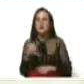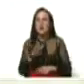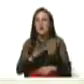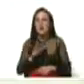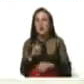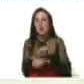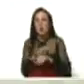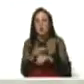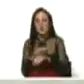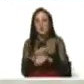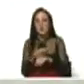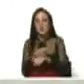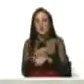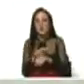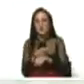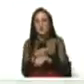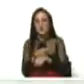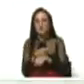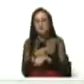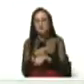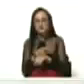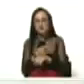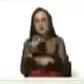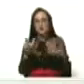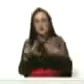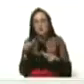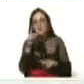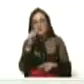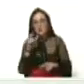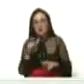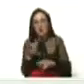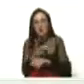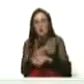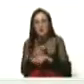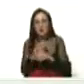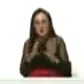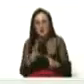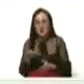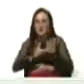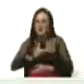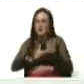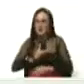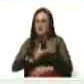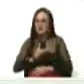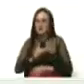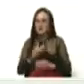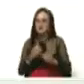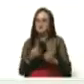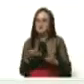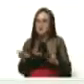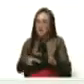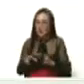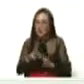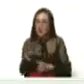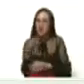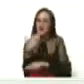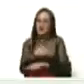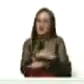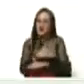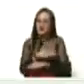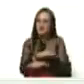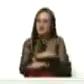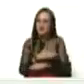gobierno, y a los compañeros gobernantes, gobernadores, alcaldes, recorrer las calles,